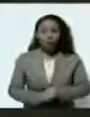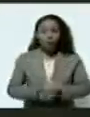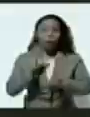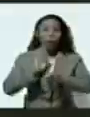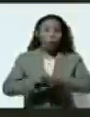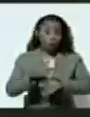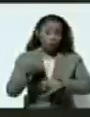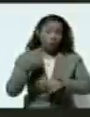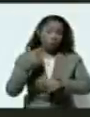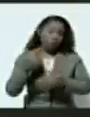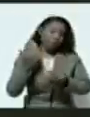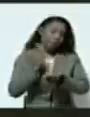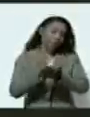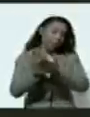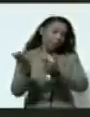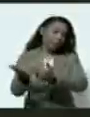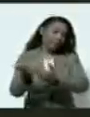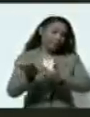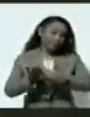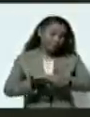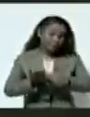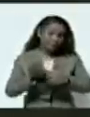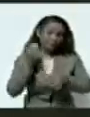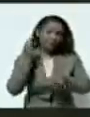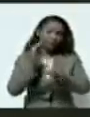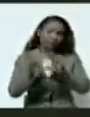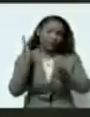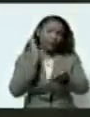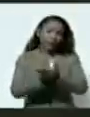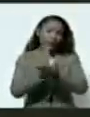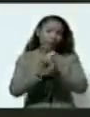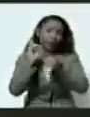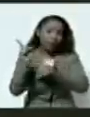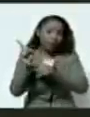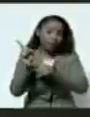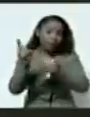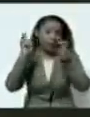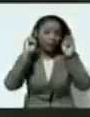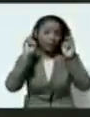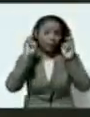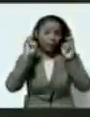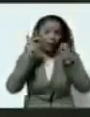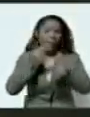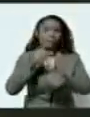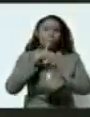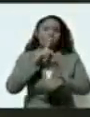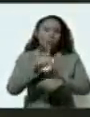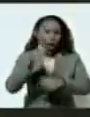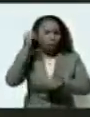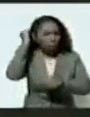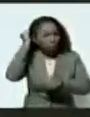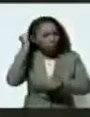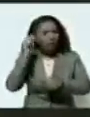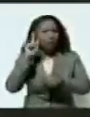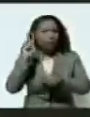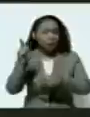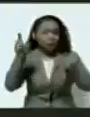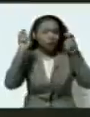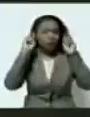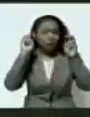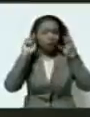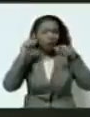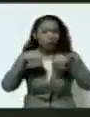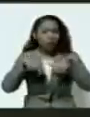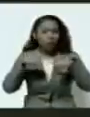a uno siempre le llegan las cosas. Uno siempre termina de ese entorno del mal bañado y de ese entorno de